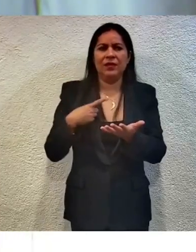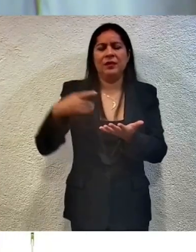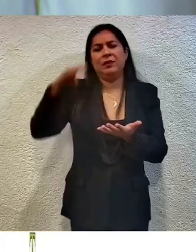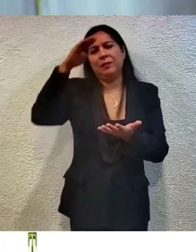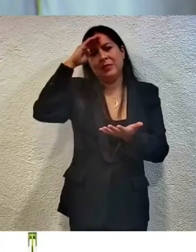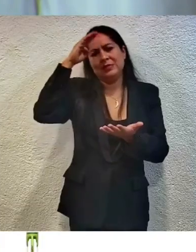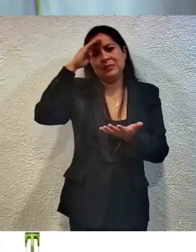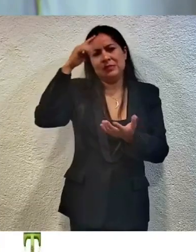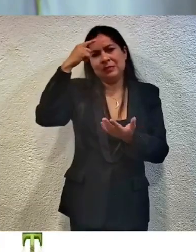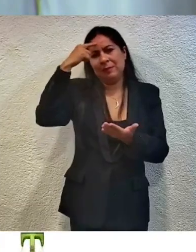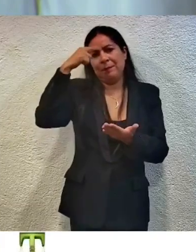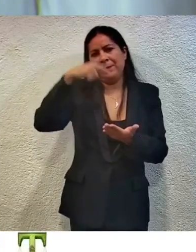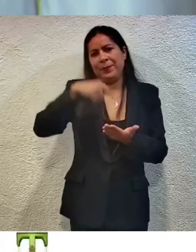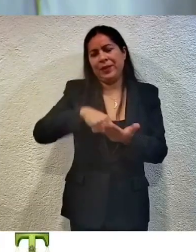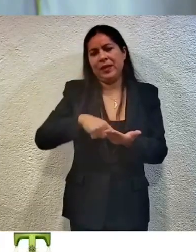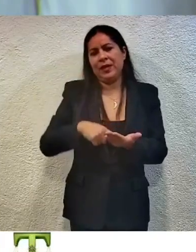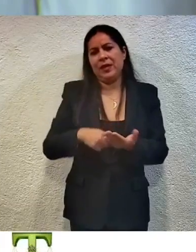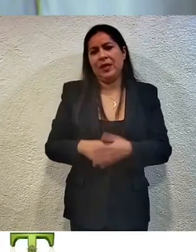considerarse para